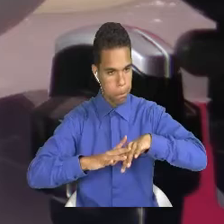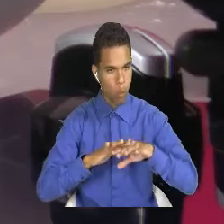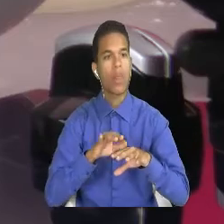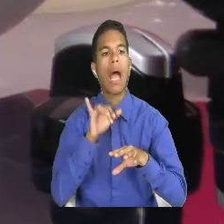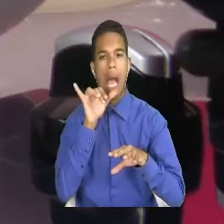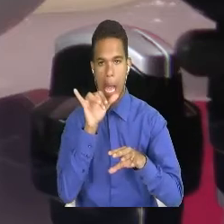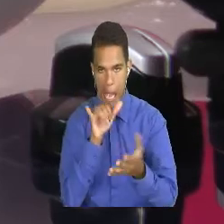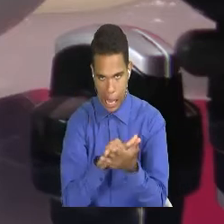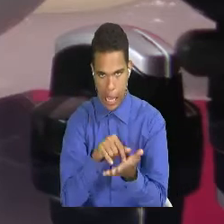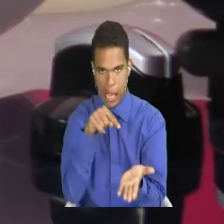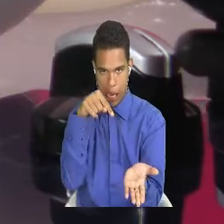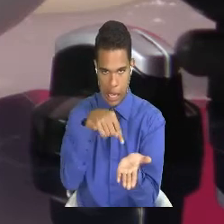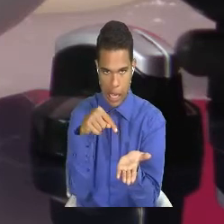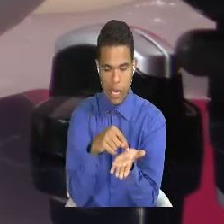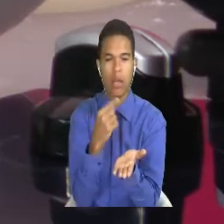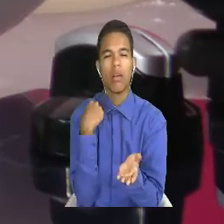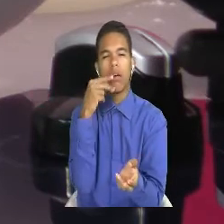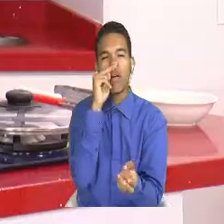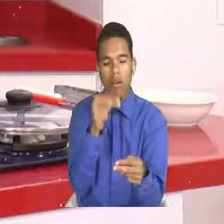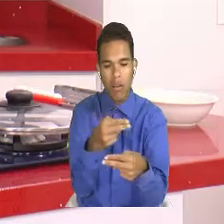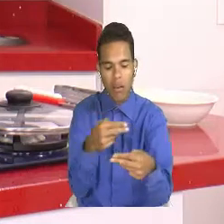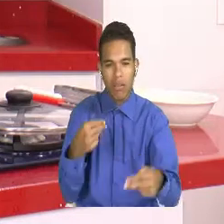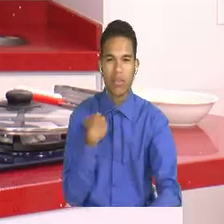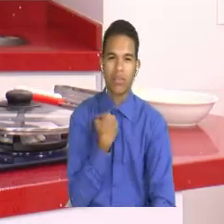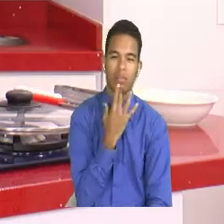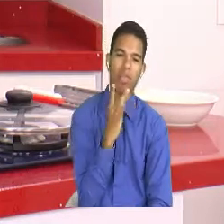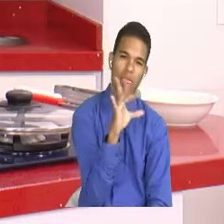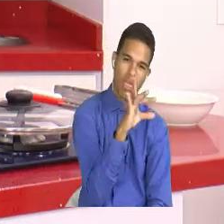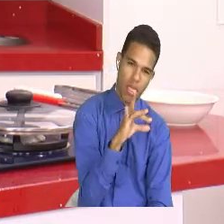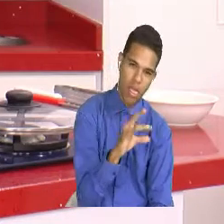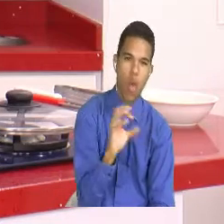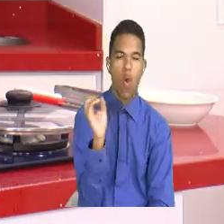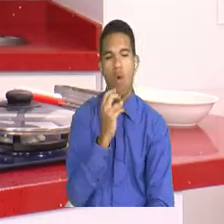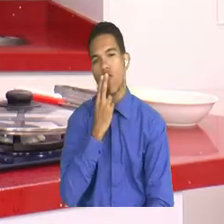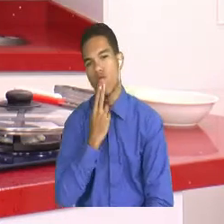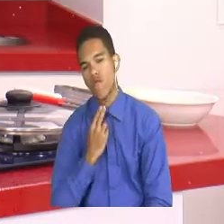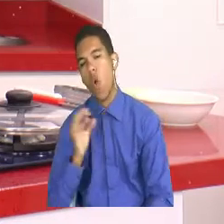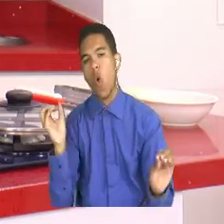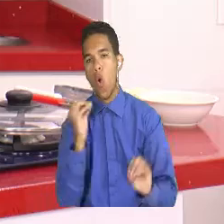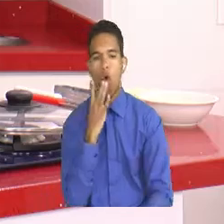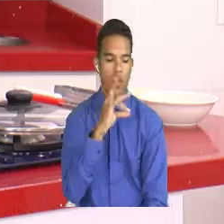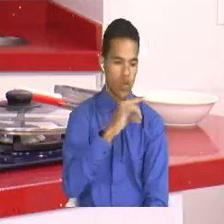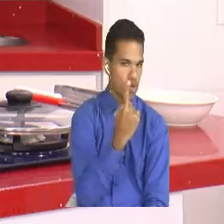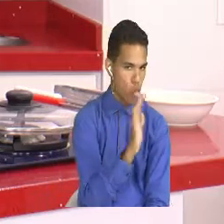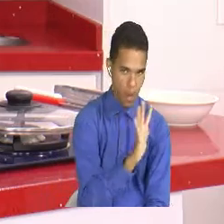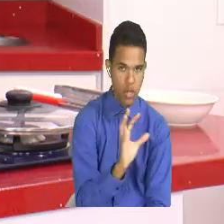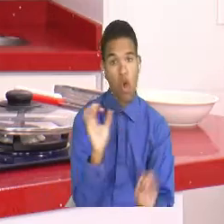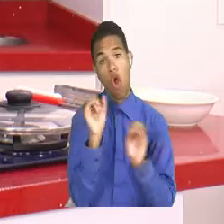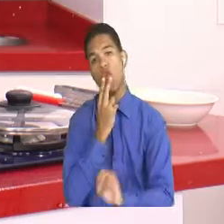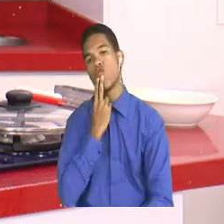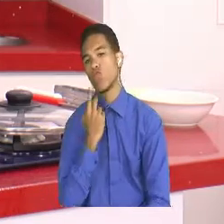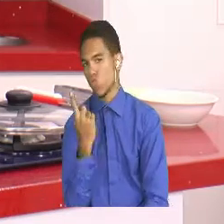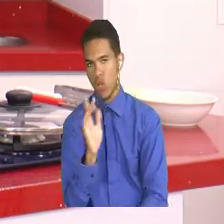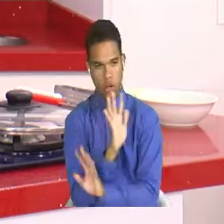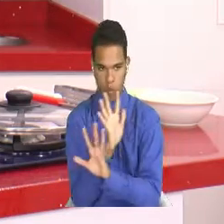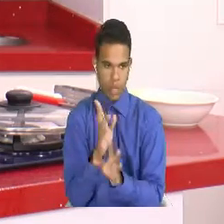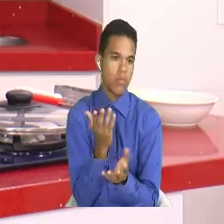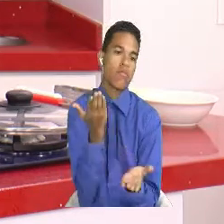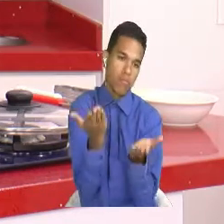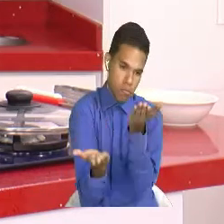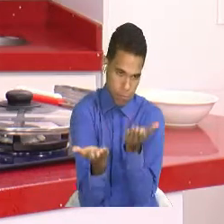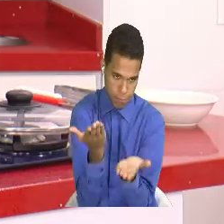niños. Sí. Queda con sal y dulce, o las hacen solo de sal o solo de dulce. Entonces acá en esta mezcla pasamos los aros de cebolla